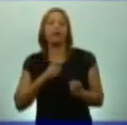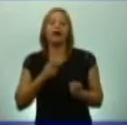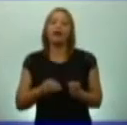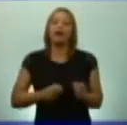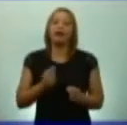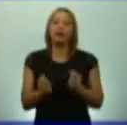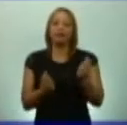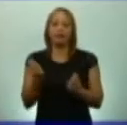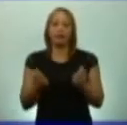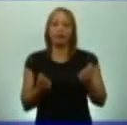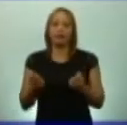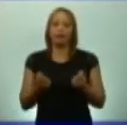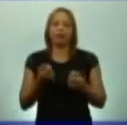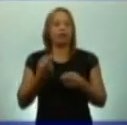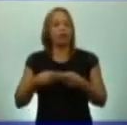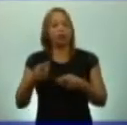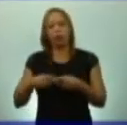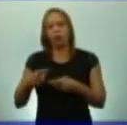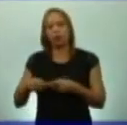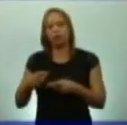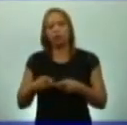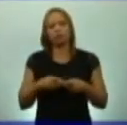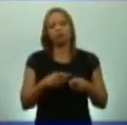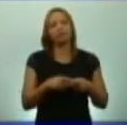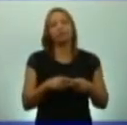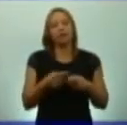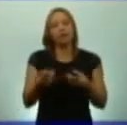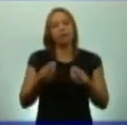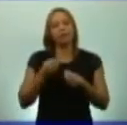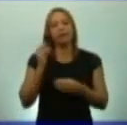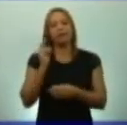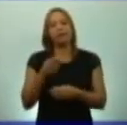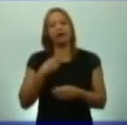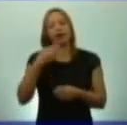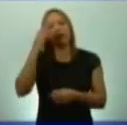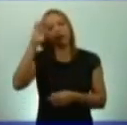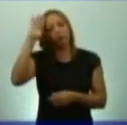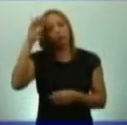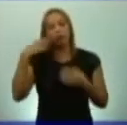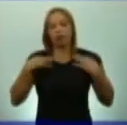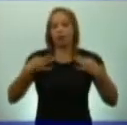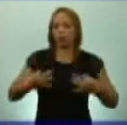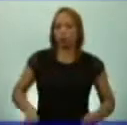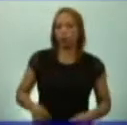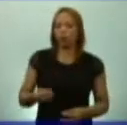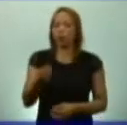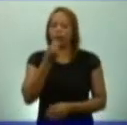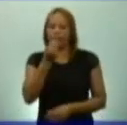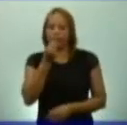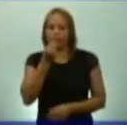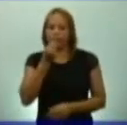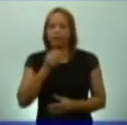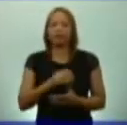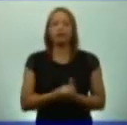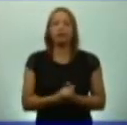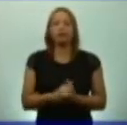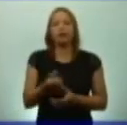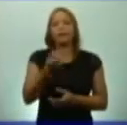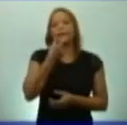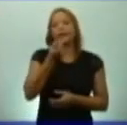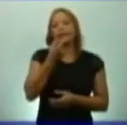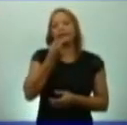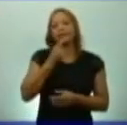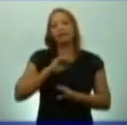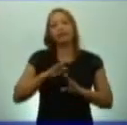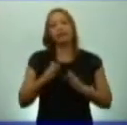y la de otras mercancías destinadas a Cuba, tales como ropas, alimentos y medicinas,